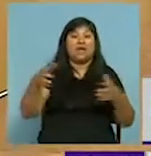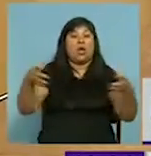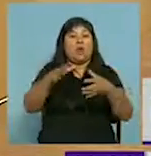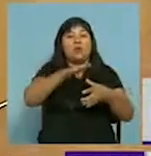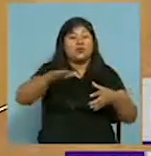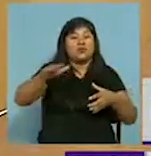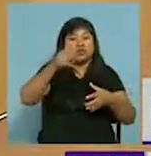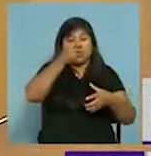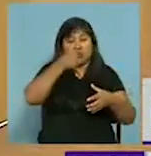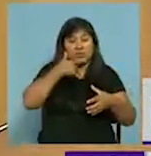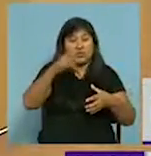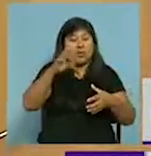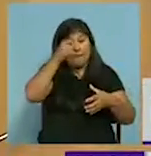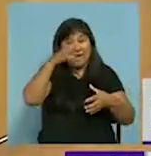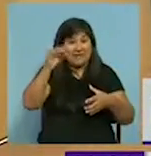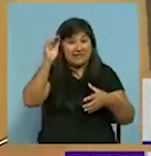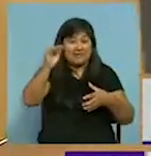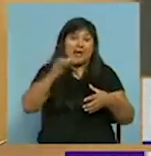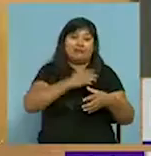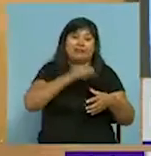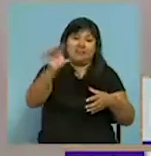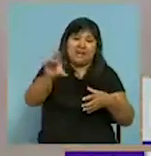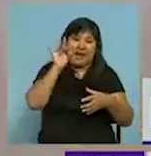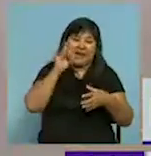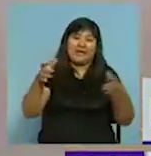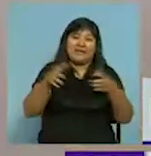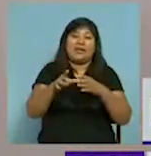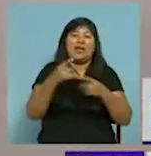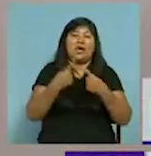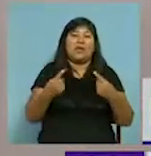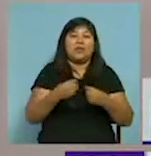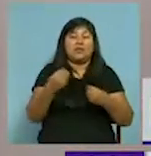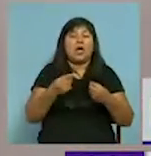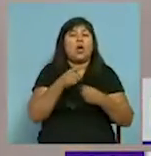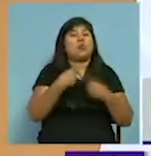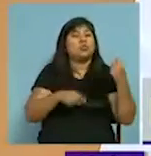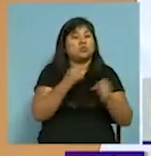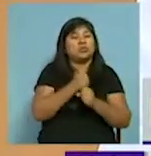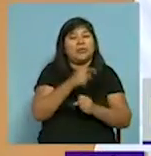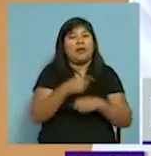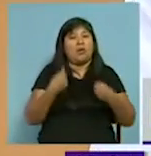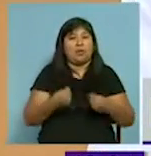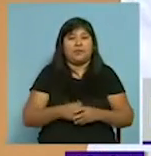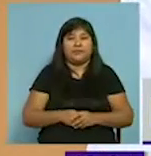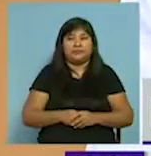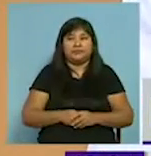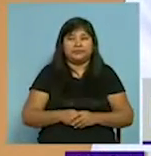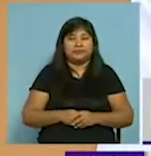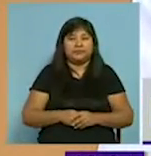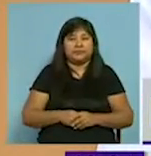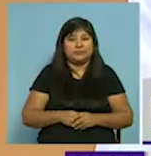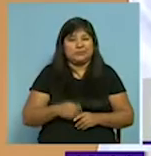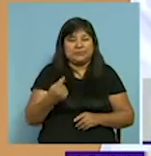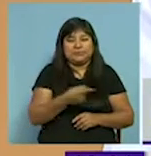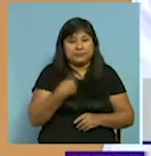rica pudo clasificarse a un mundial digo cómo ha sido el crecimiento cómo ha sido el trabajo que fueron realizando bueno cuando llegamos nosotros hace